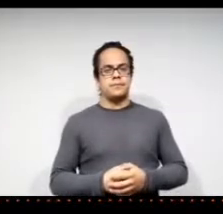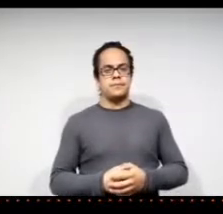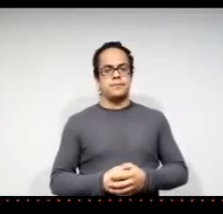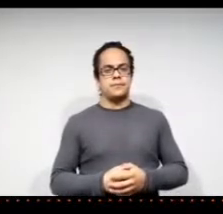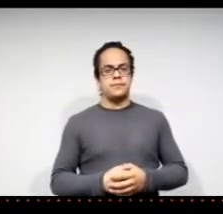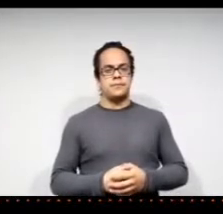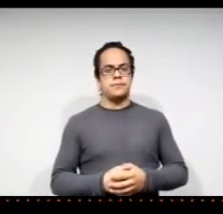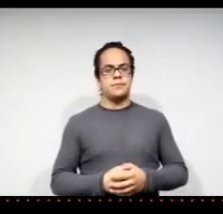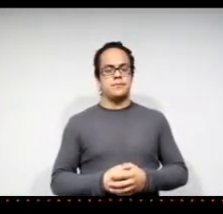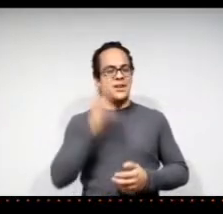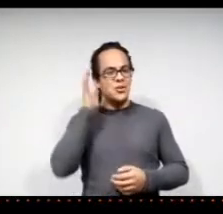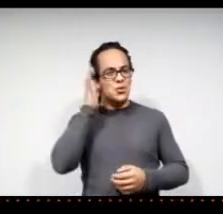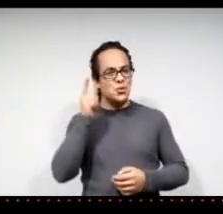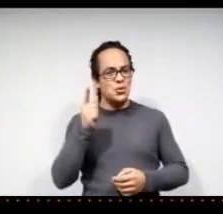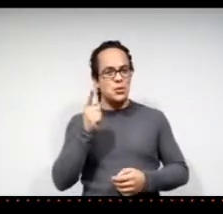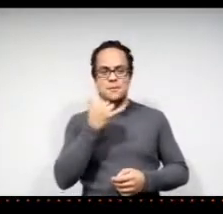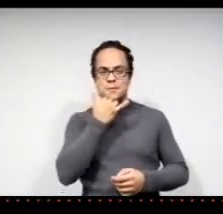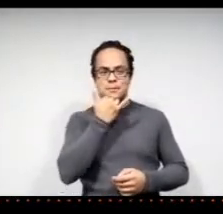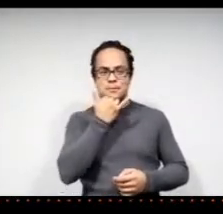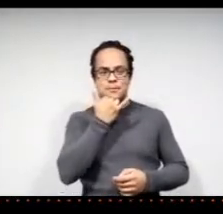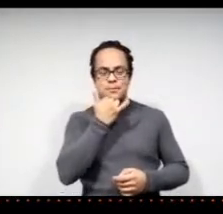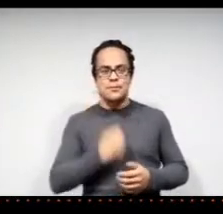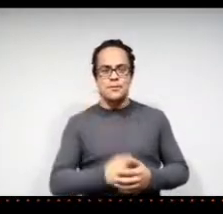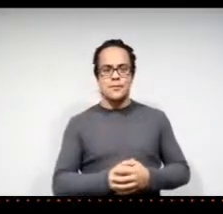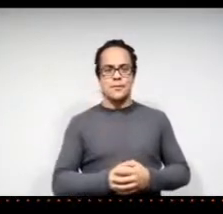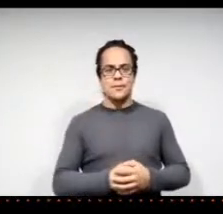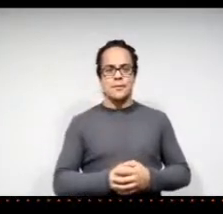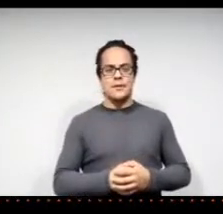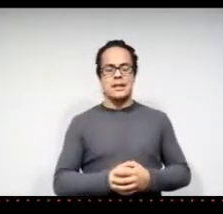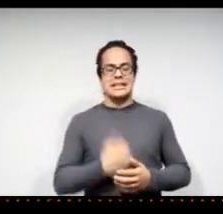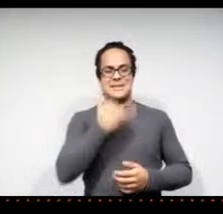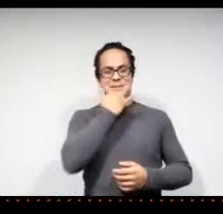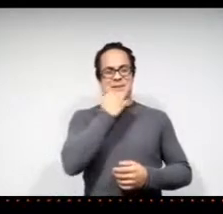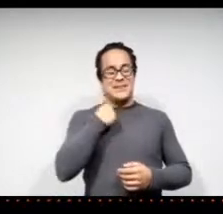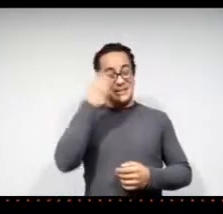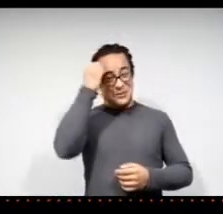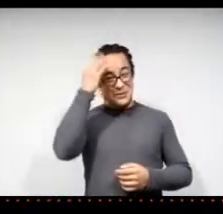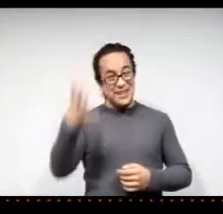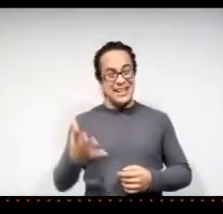Micrófono. El micrófono. Sí. Siempre decimos el micrófono.